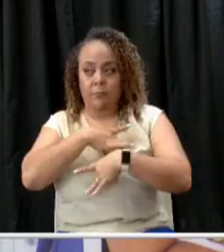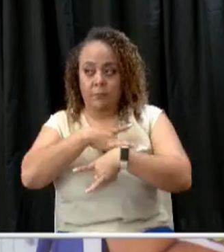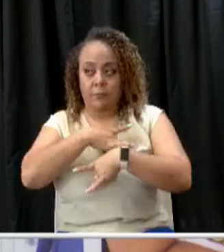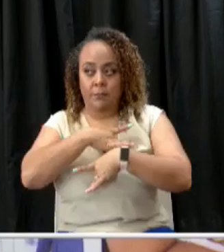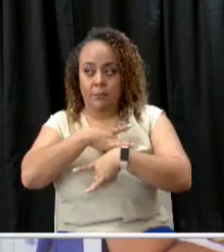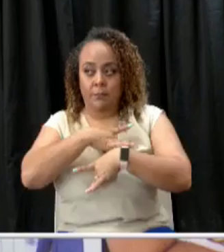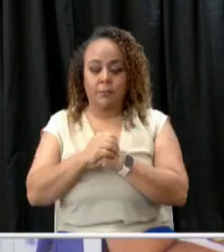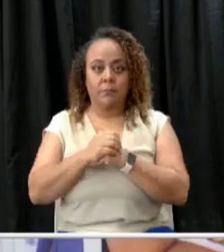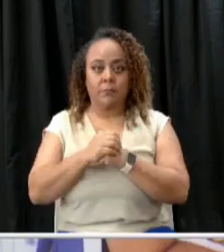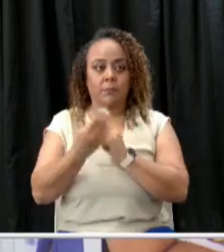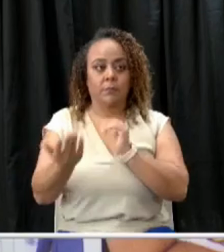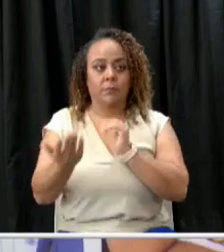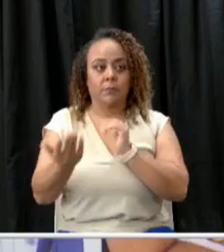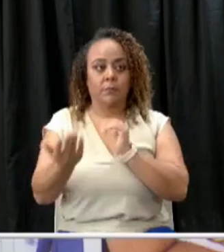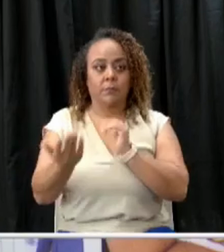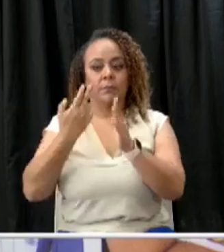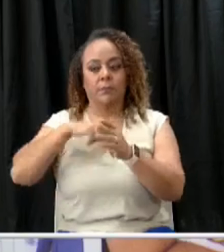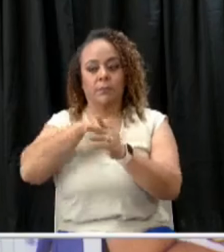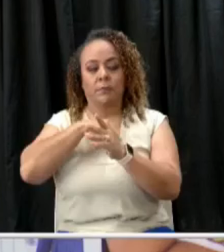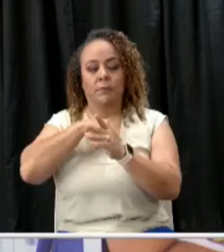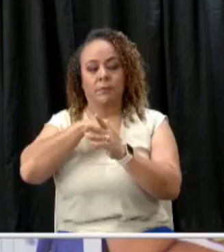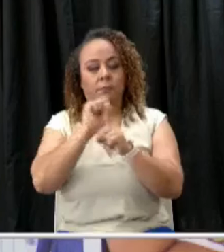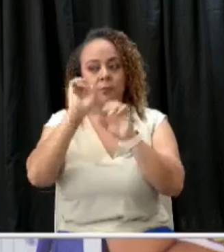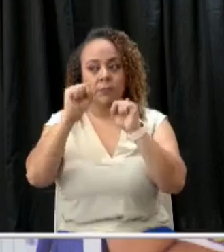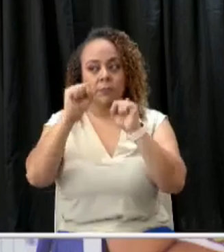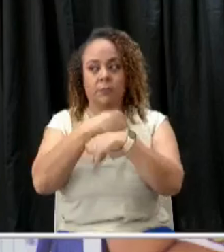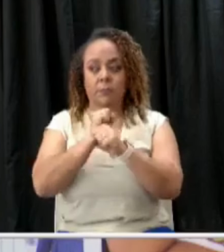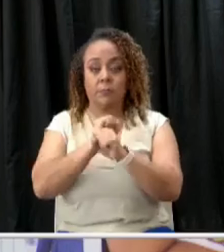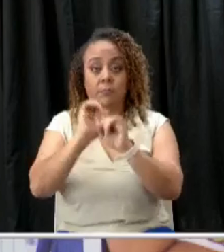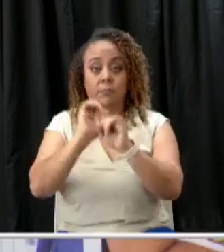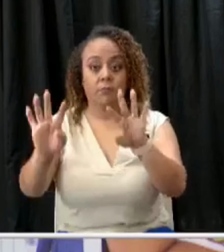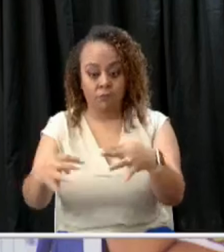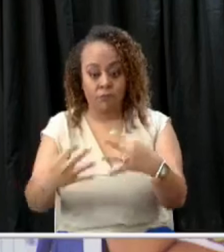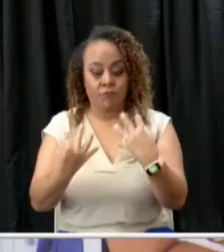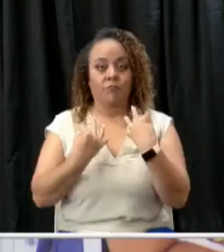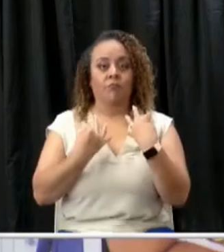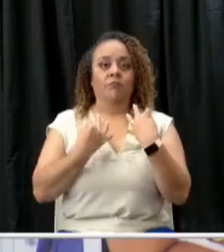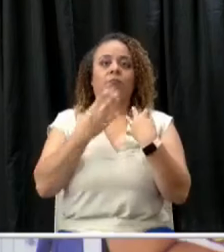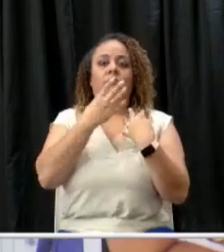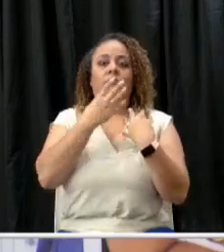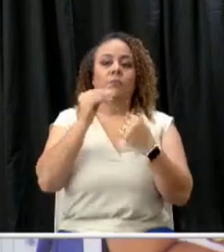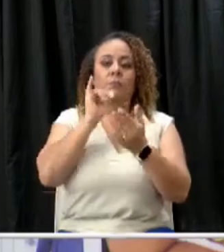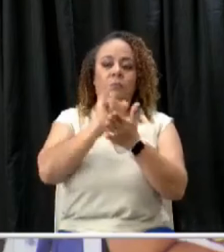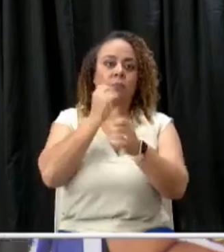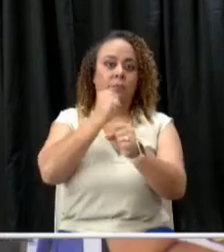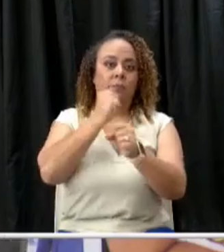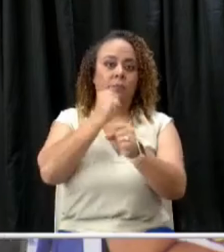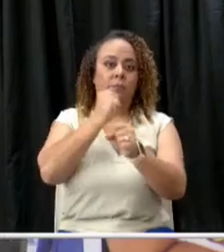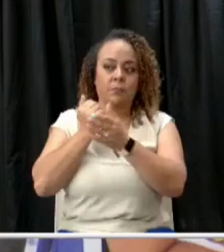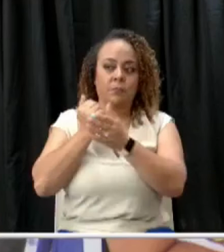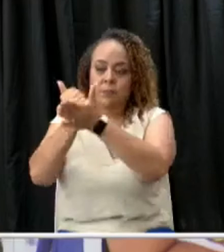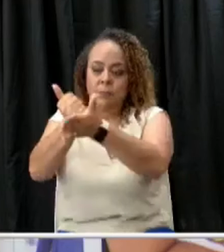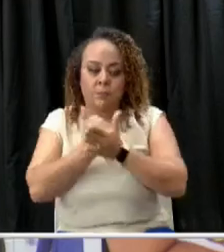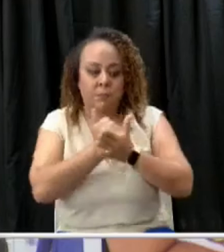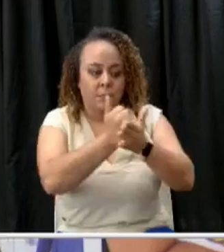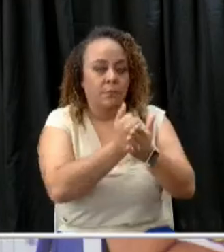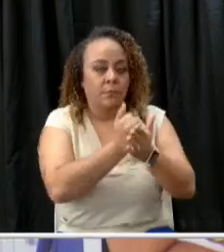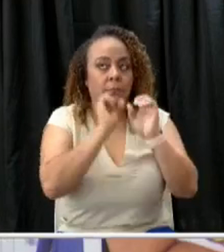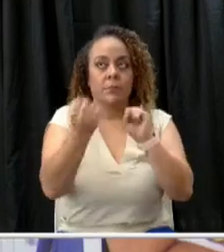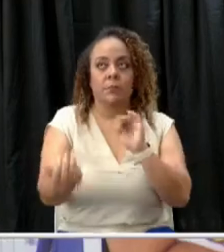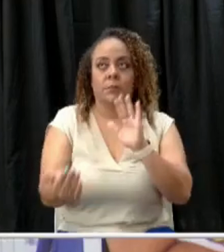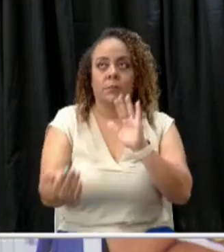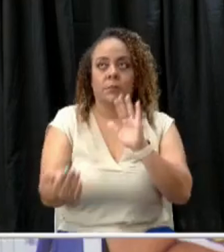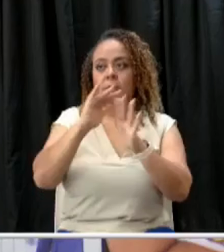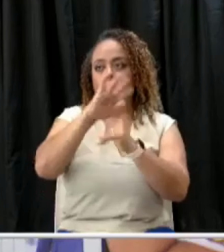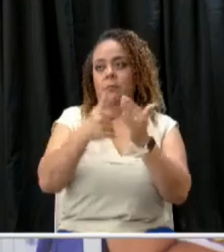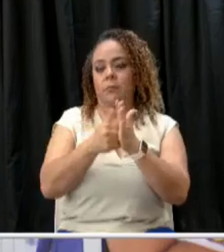interesadas en replicar nuestras condiciones lo puedan hacer, y que ese trabajo colaborativo que les hablaba se pueda repetir en